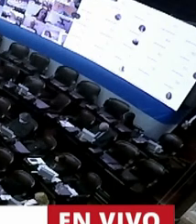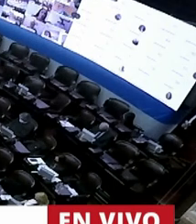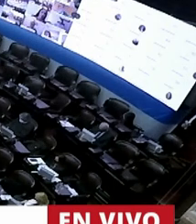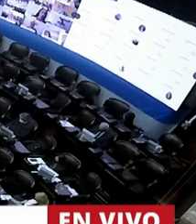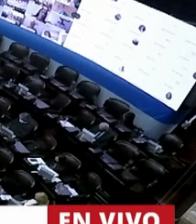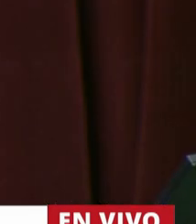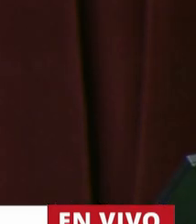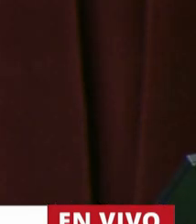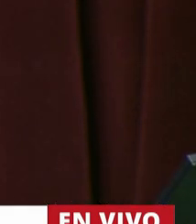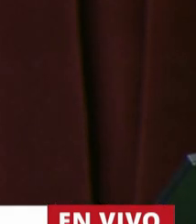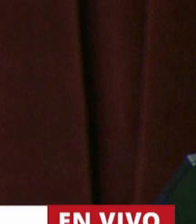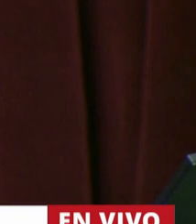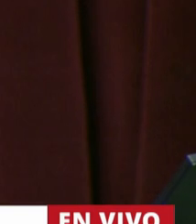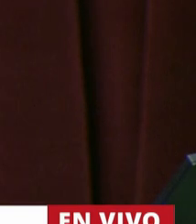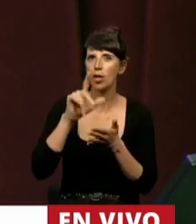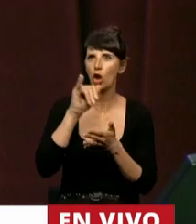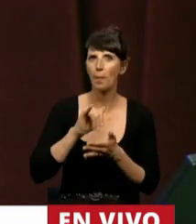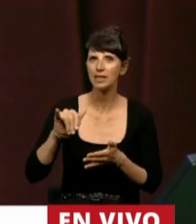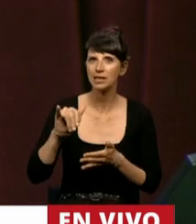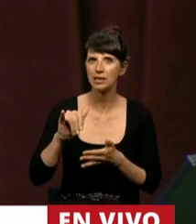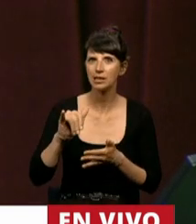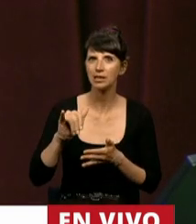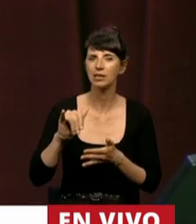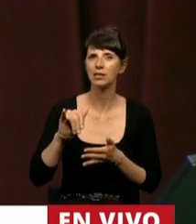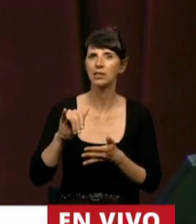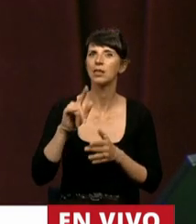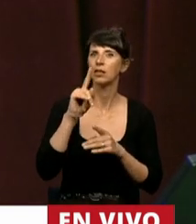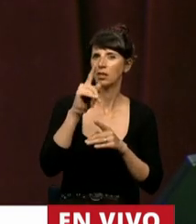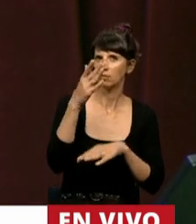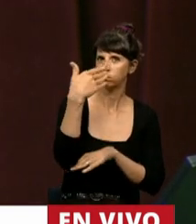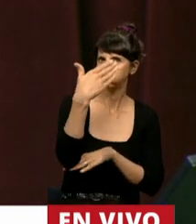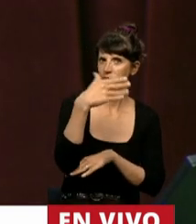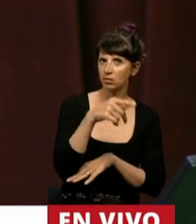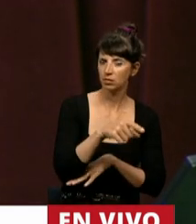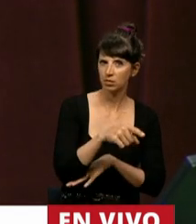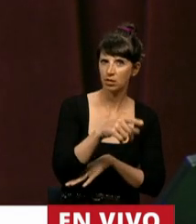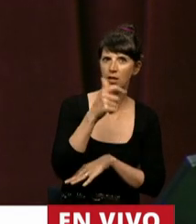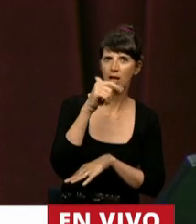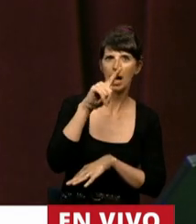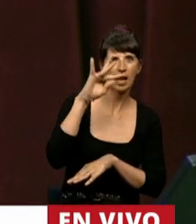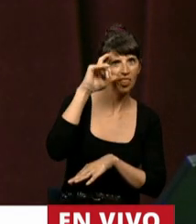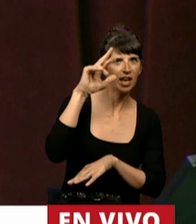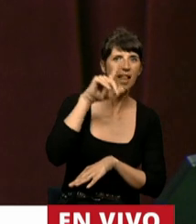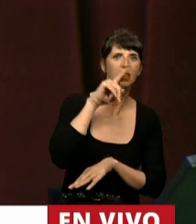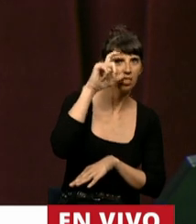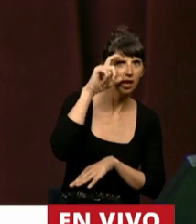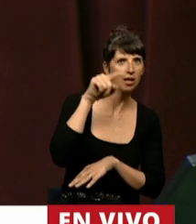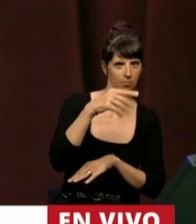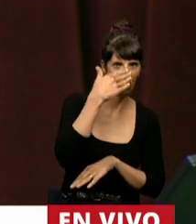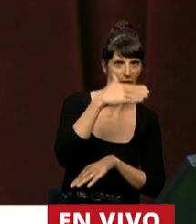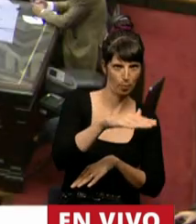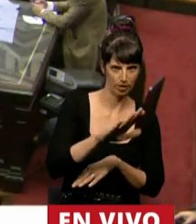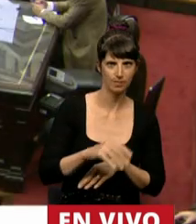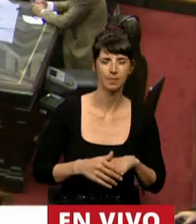disculpe diputado López después que hable el diputado Juan presidente